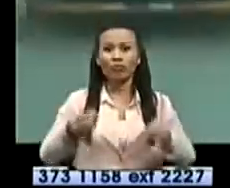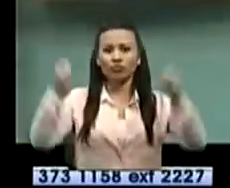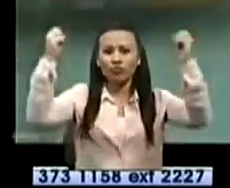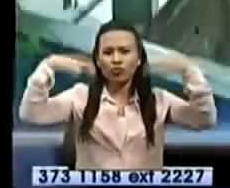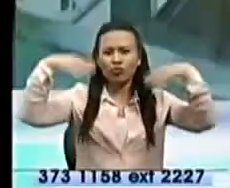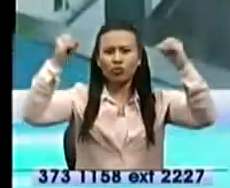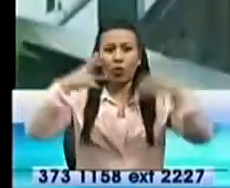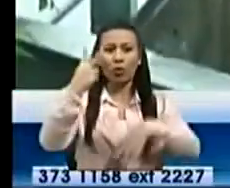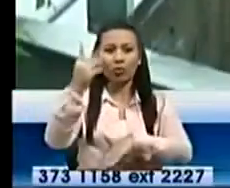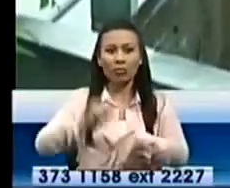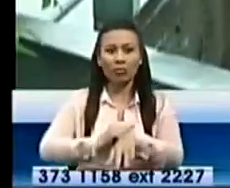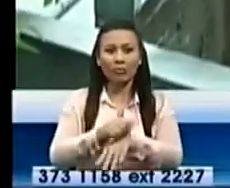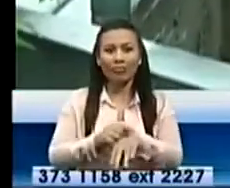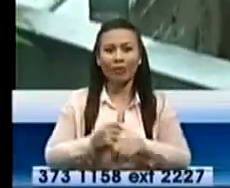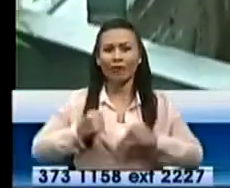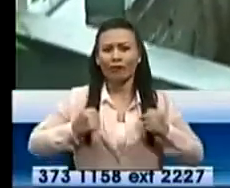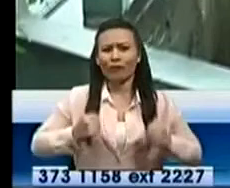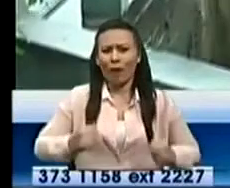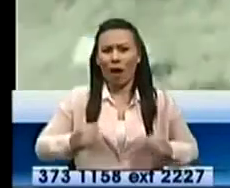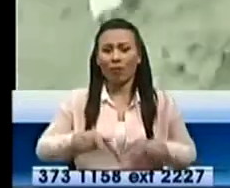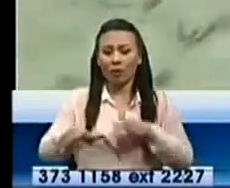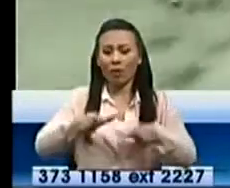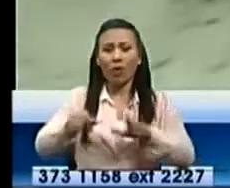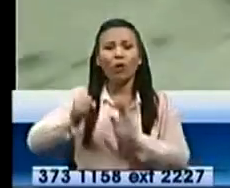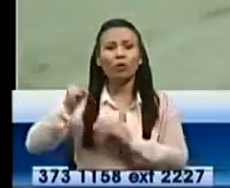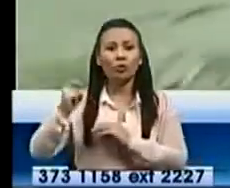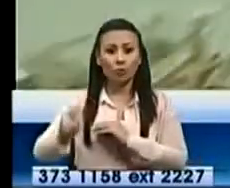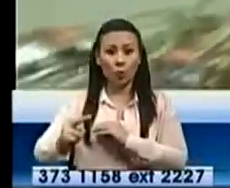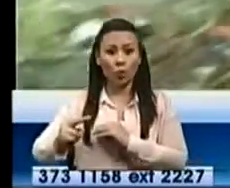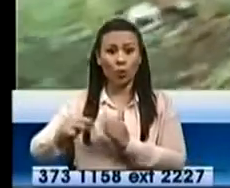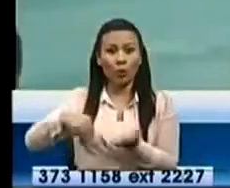2 horas, que soportó la zona sur de Manabí.